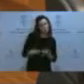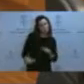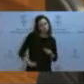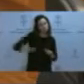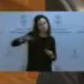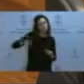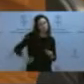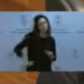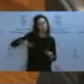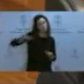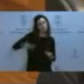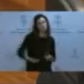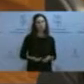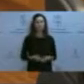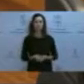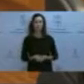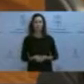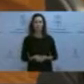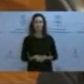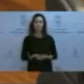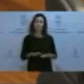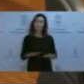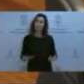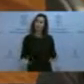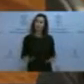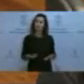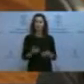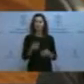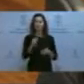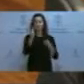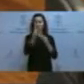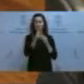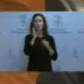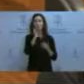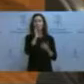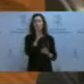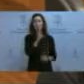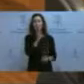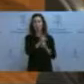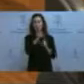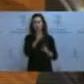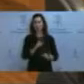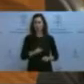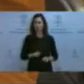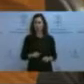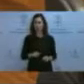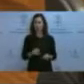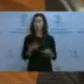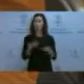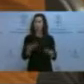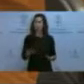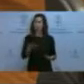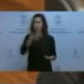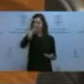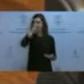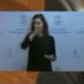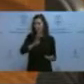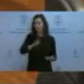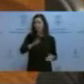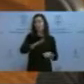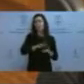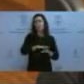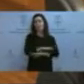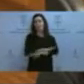relevante. Por considerar presuntamente delictiva esta conducta, pues se interpuso la denuncia ante el